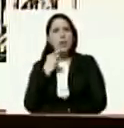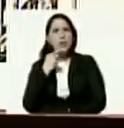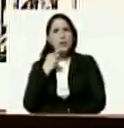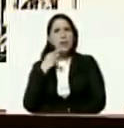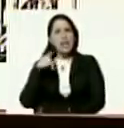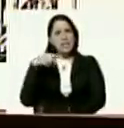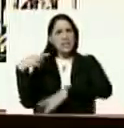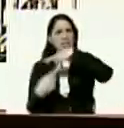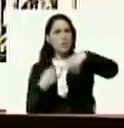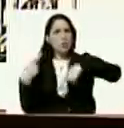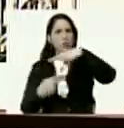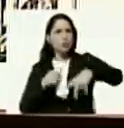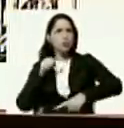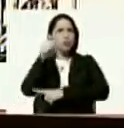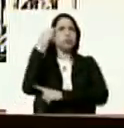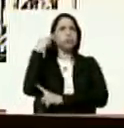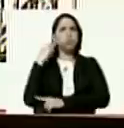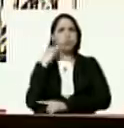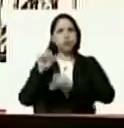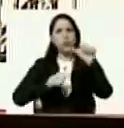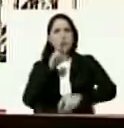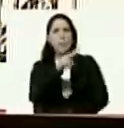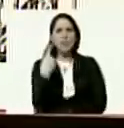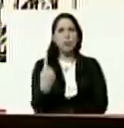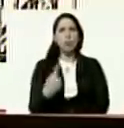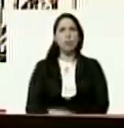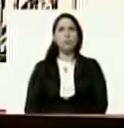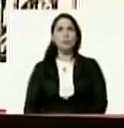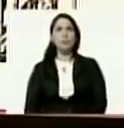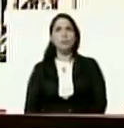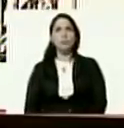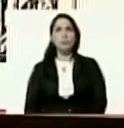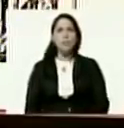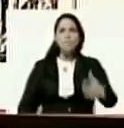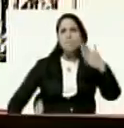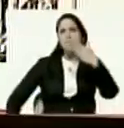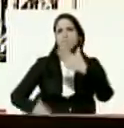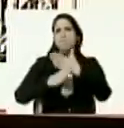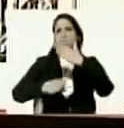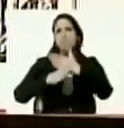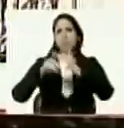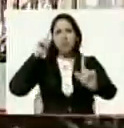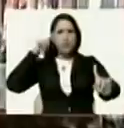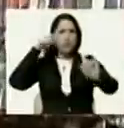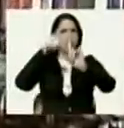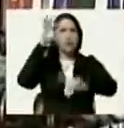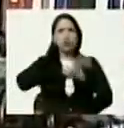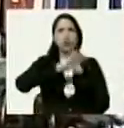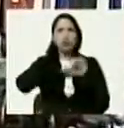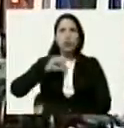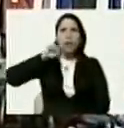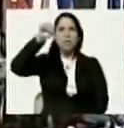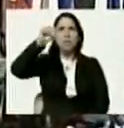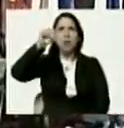la revolución bolivariana del siglo XXI que va rumbo al socialismo.